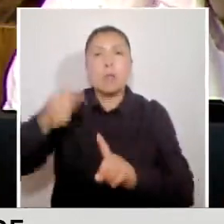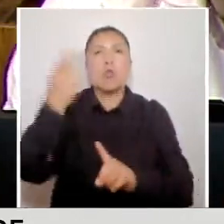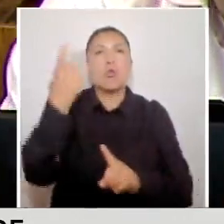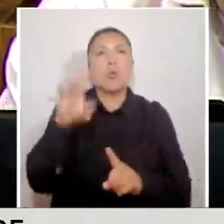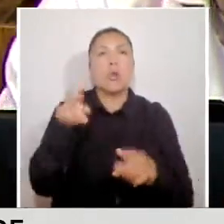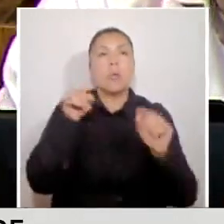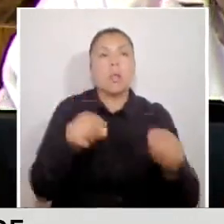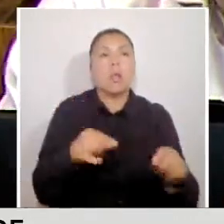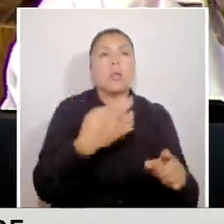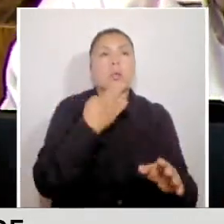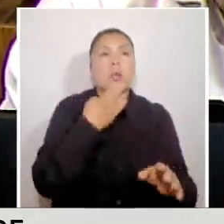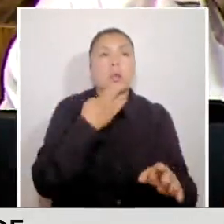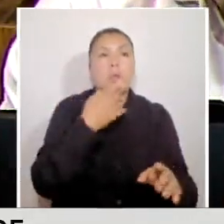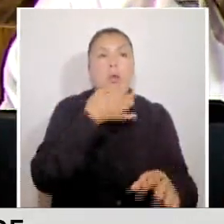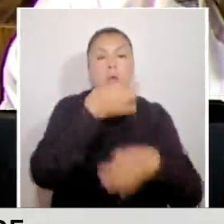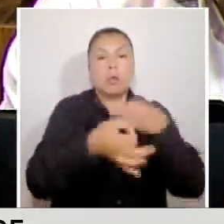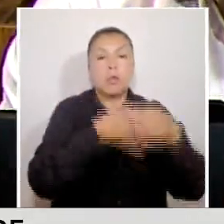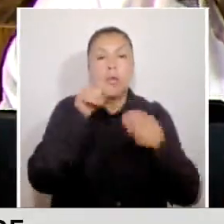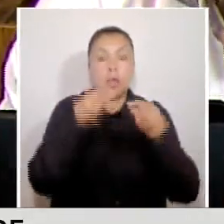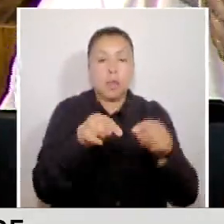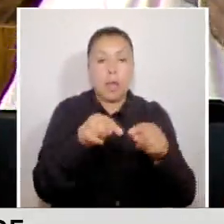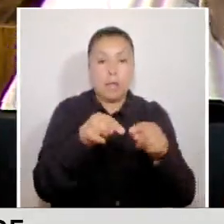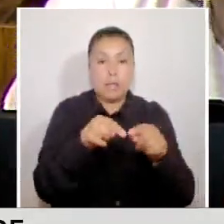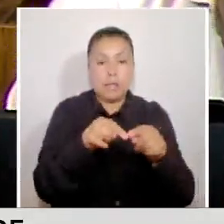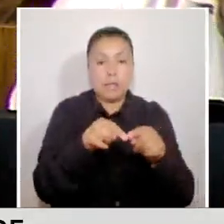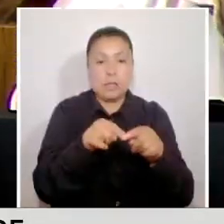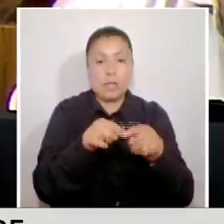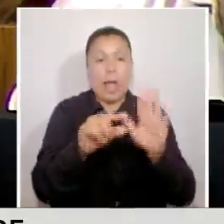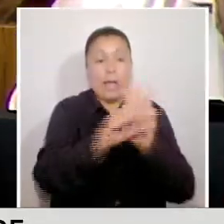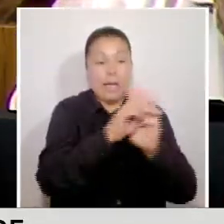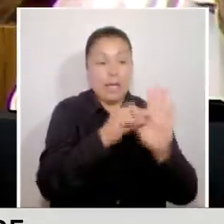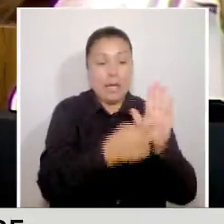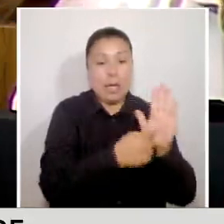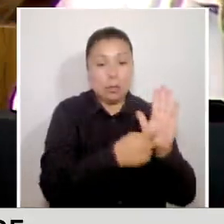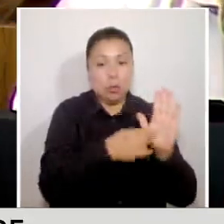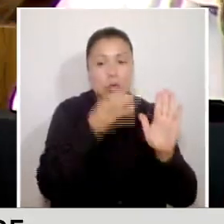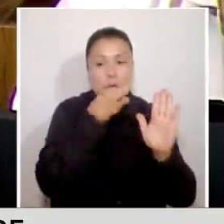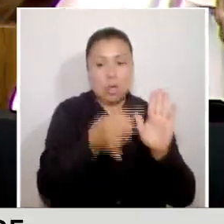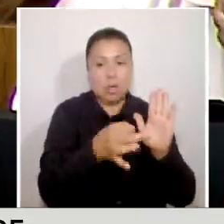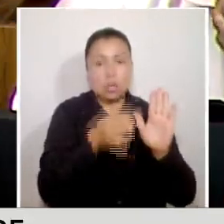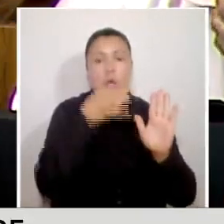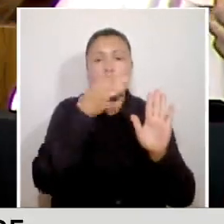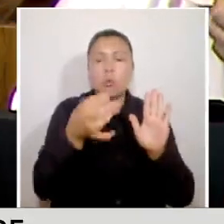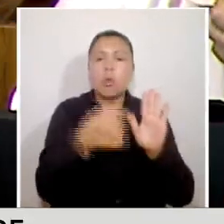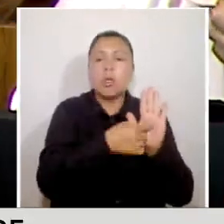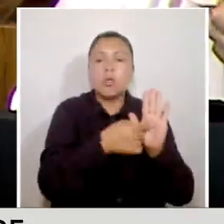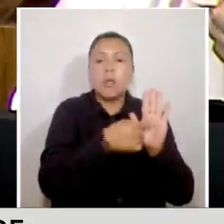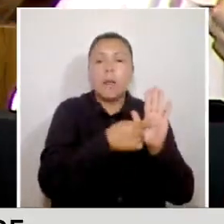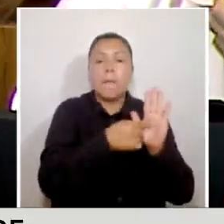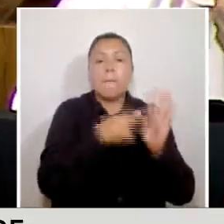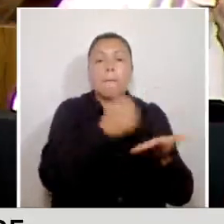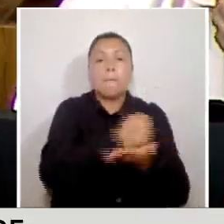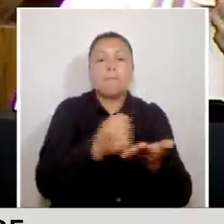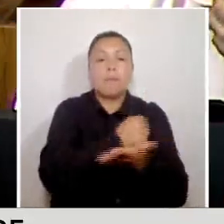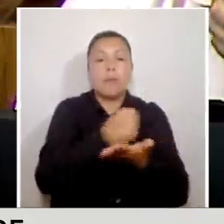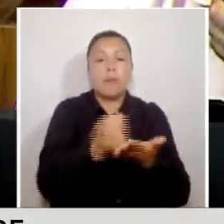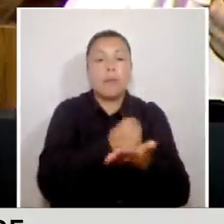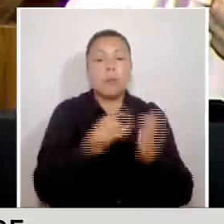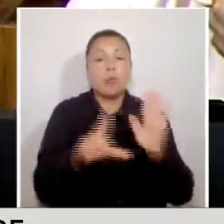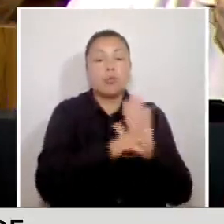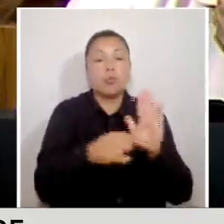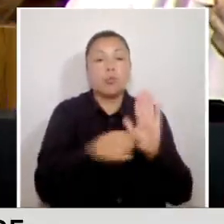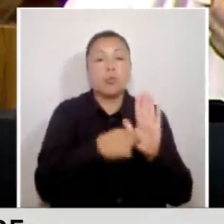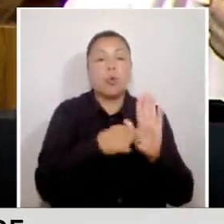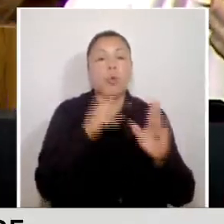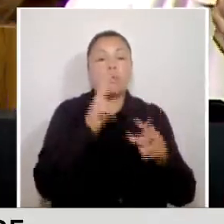sino lo que se pretende a través de esta indicación que dice como dice el trámite legislativo relación a un aspecto